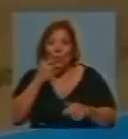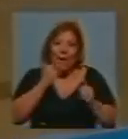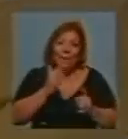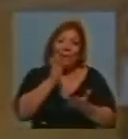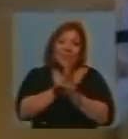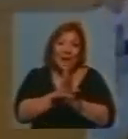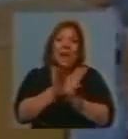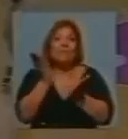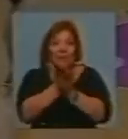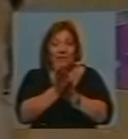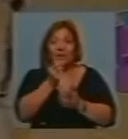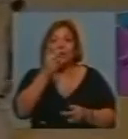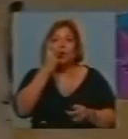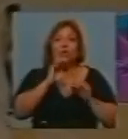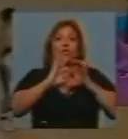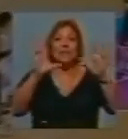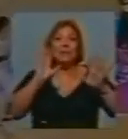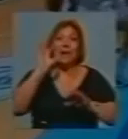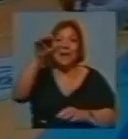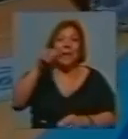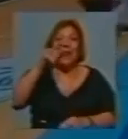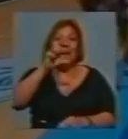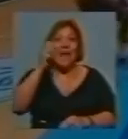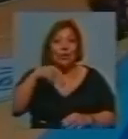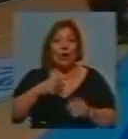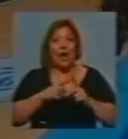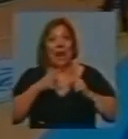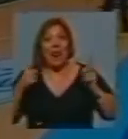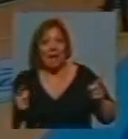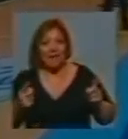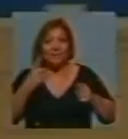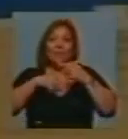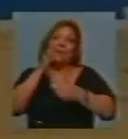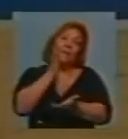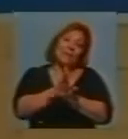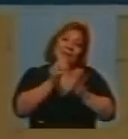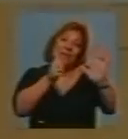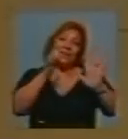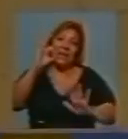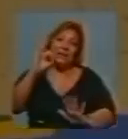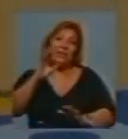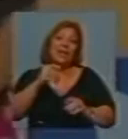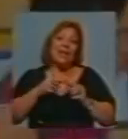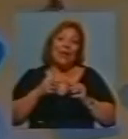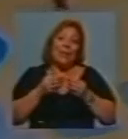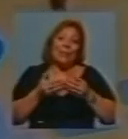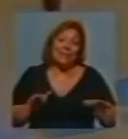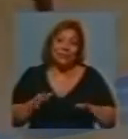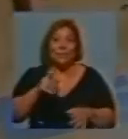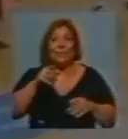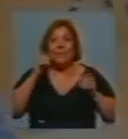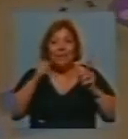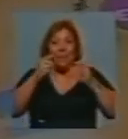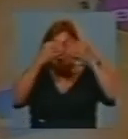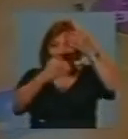terminan cobrando la falta y Leandro mete los dos libres para llevar al equipo al alargue. Después lo iban a terminar ganando con un 6-0 en el arranque del alargue. También abajo de las